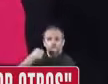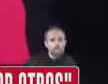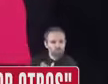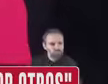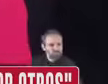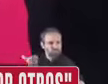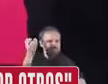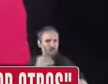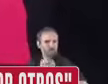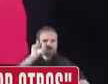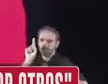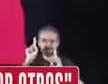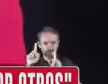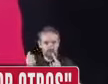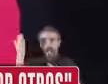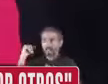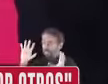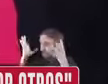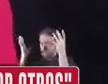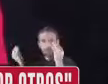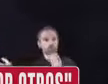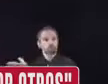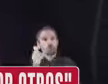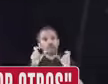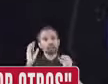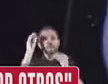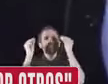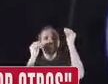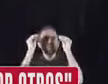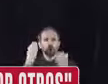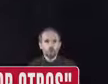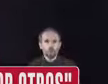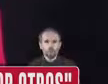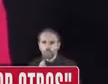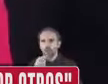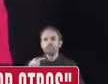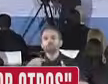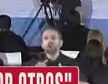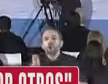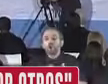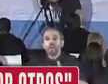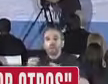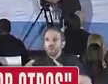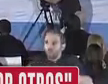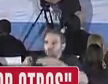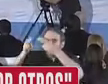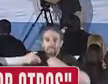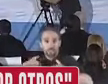los tarifazos que volvían loca la gente porque la gente yo volvía a tener calefacción y mi edificio ahora